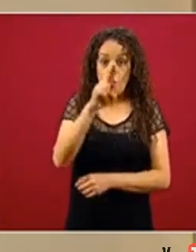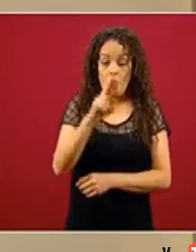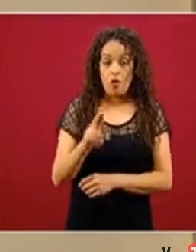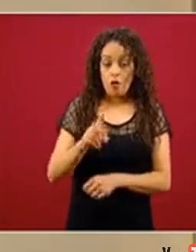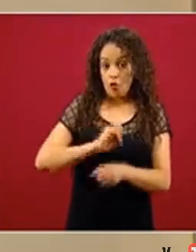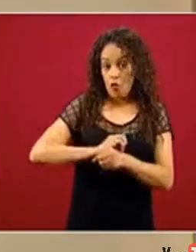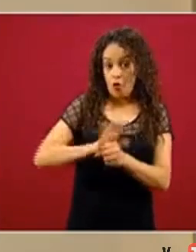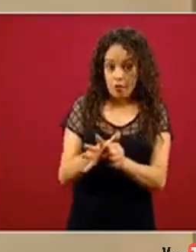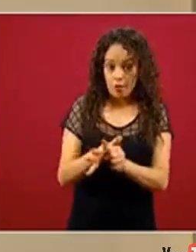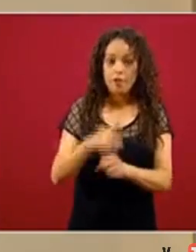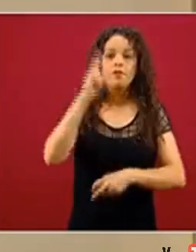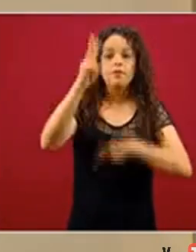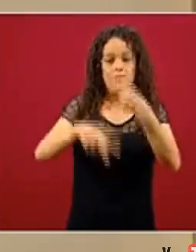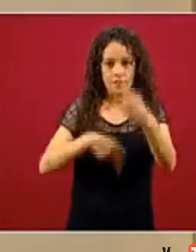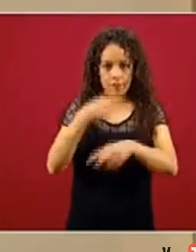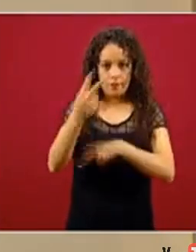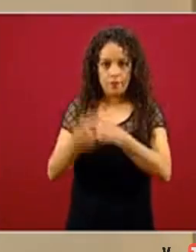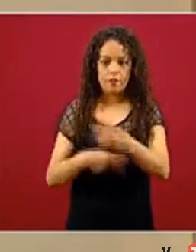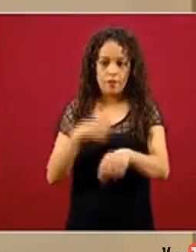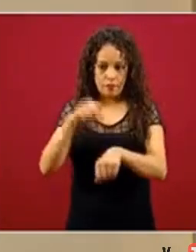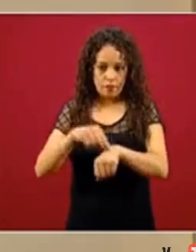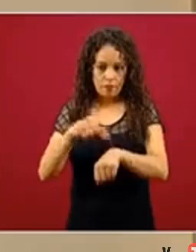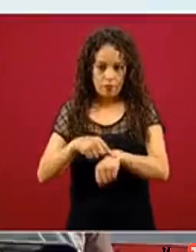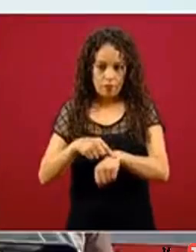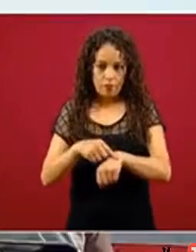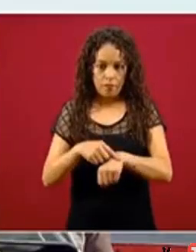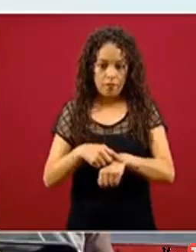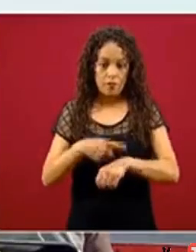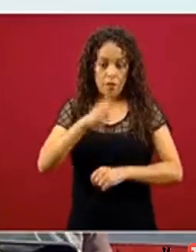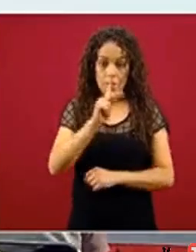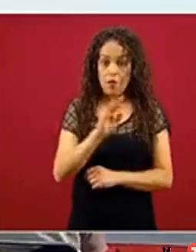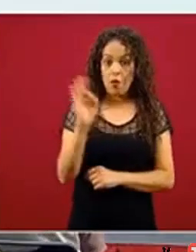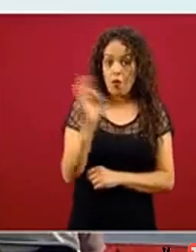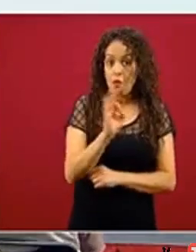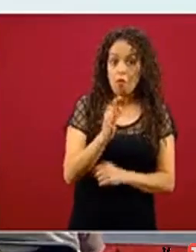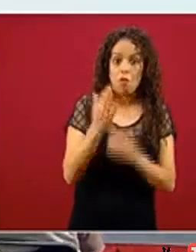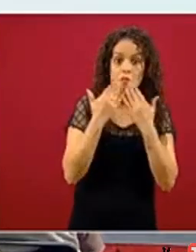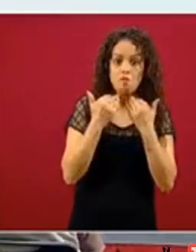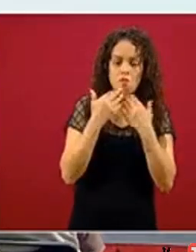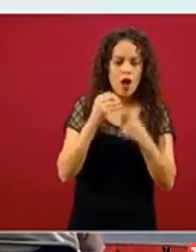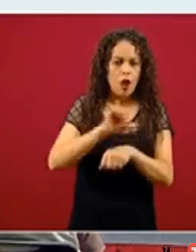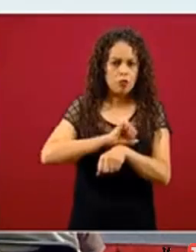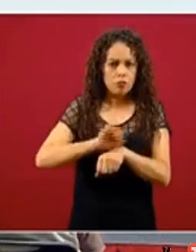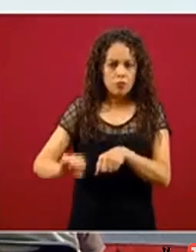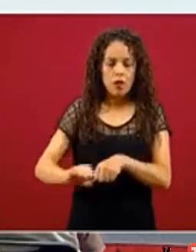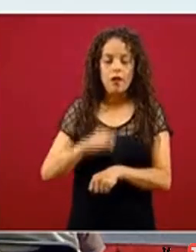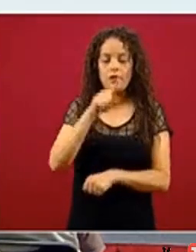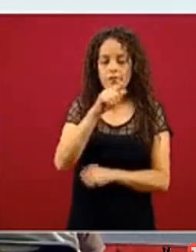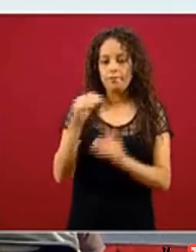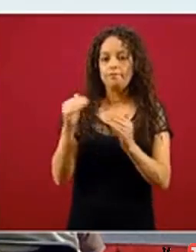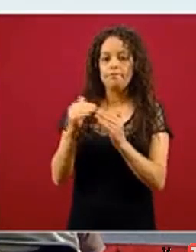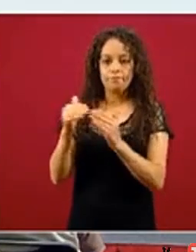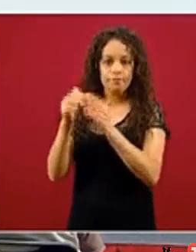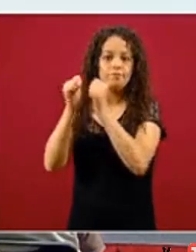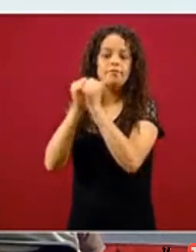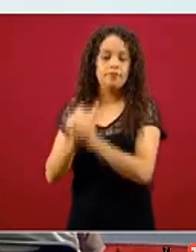acude a atención a la salud. Pero si no, quédate en casa. Y finalmente, no hay que compartir